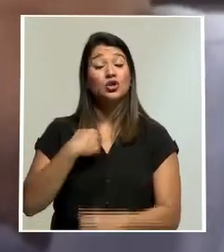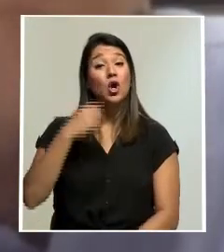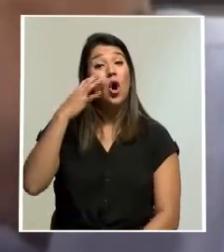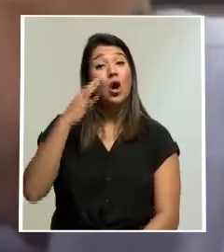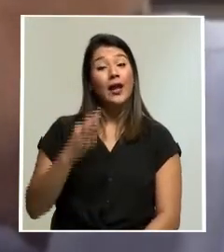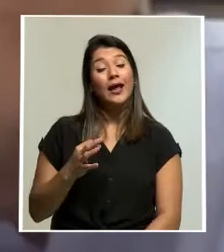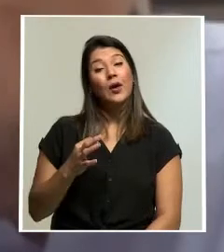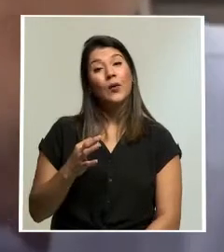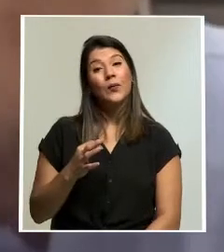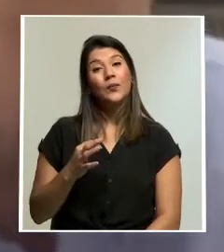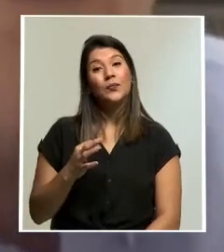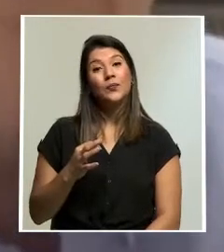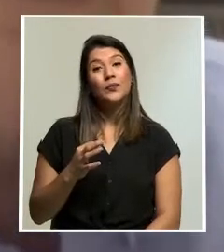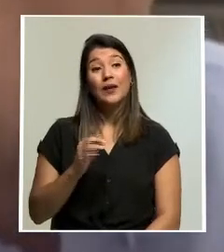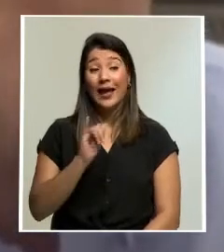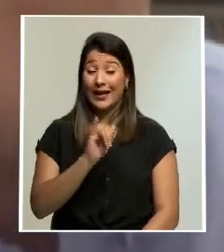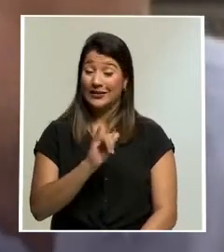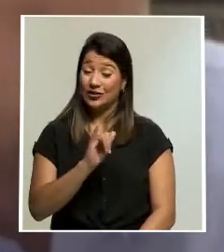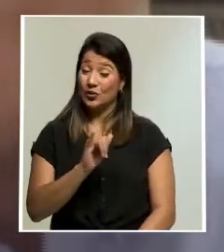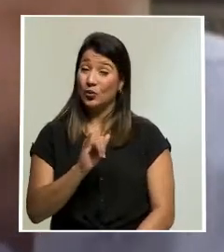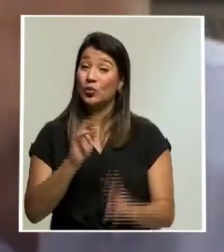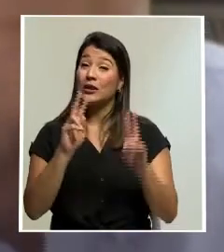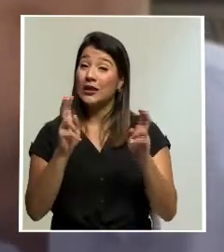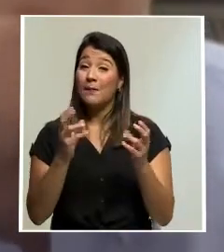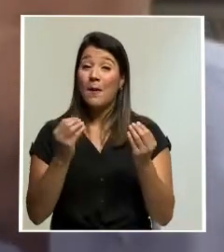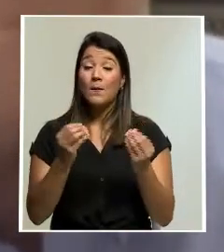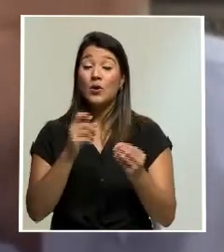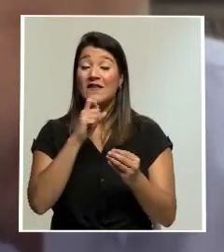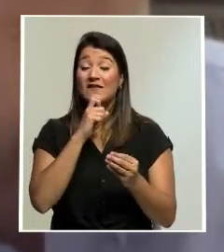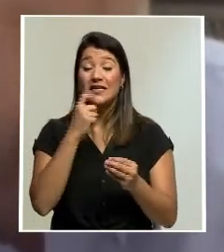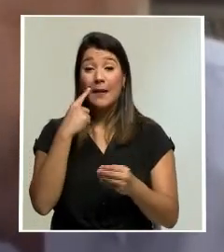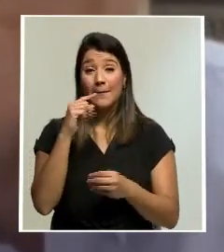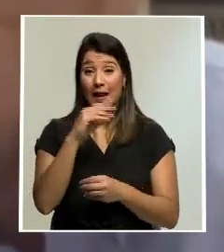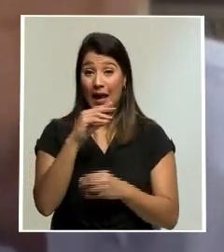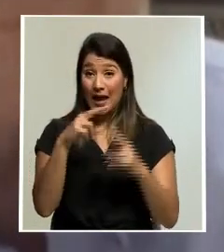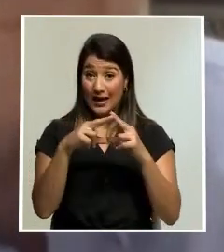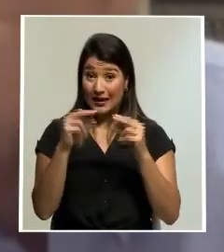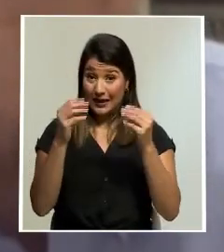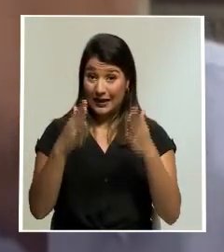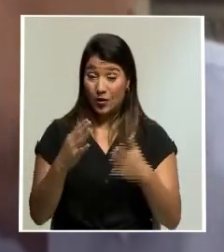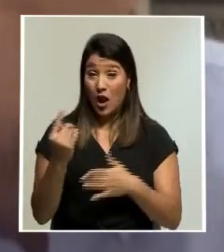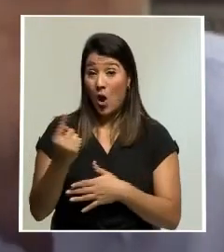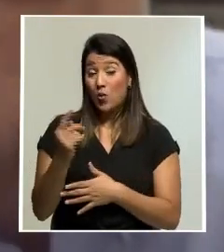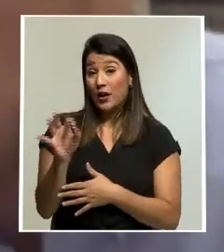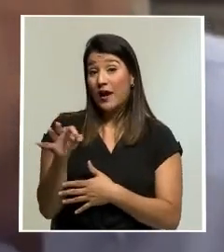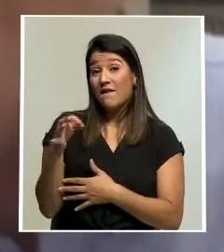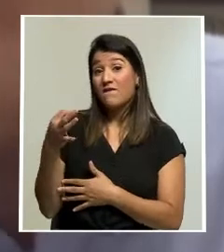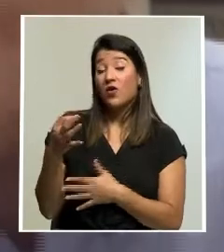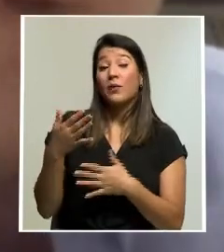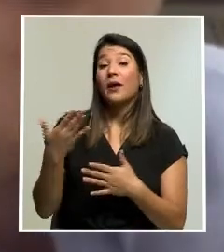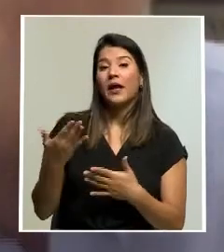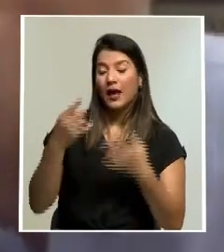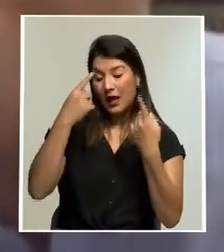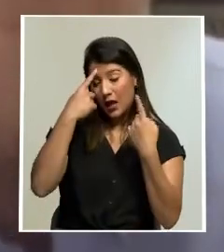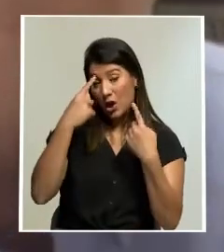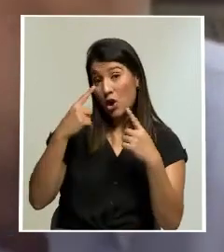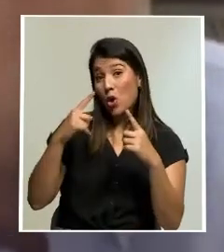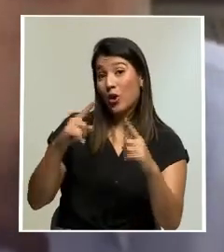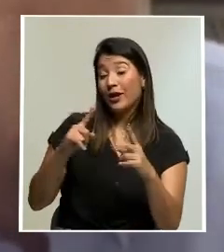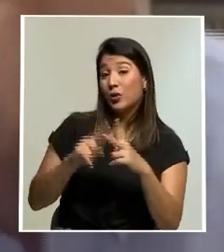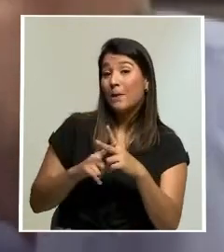esto es un gran dilema para todos los nicaragüenses y que la única manera es realmente gestando un proceso